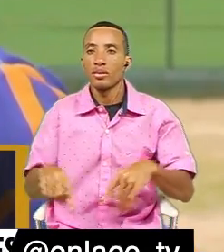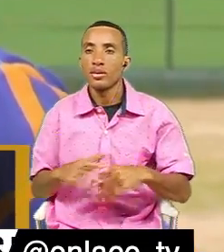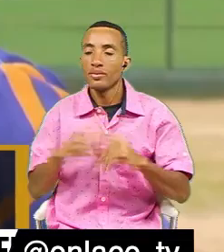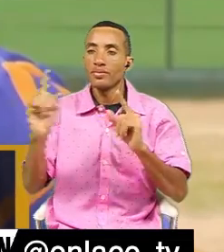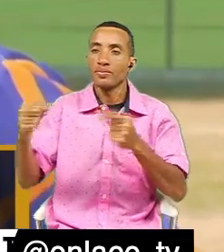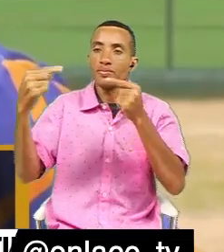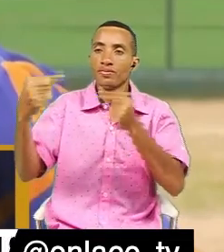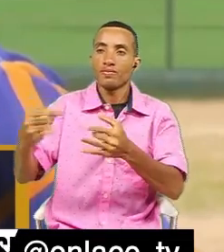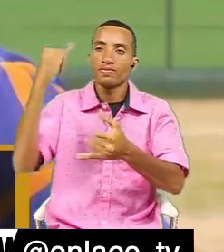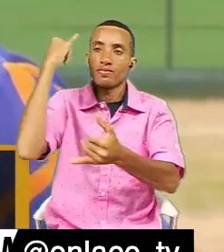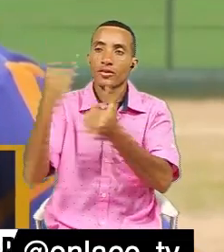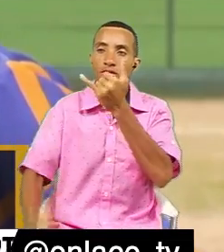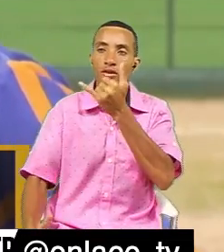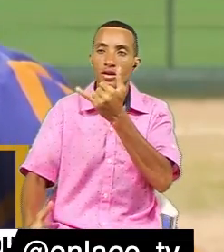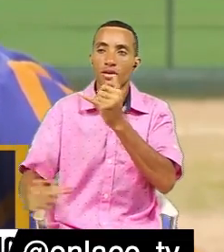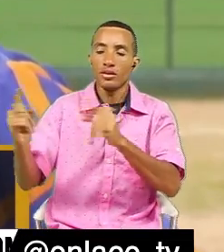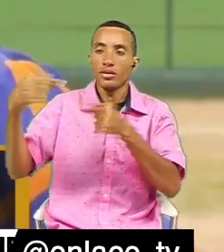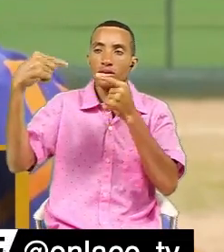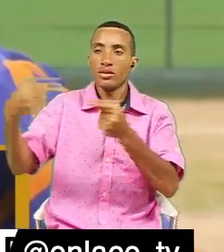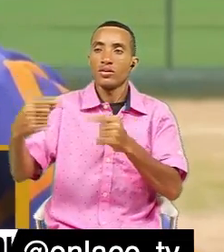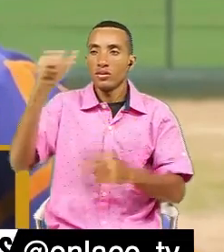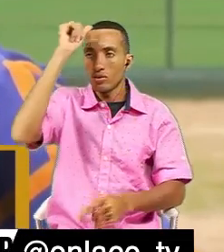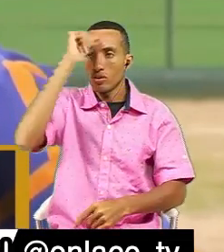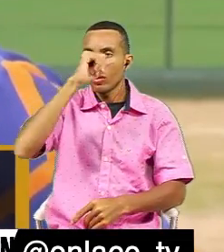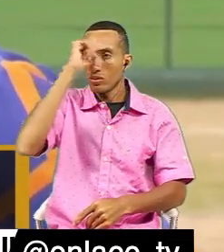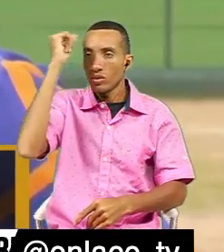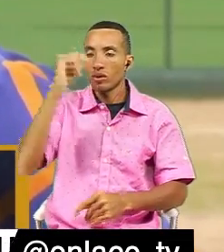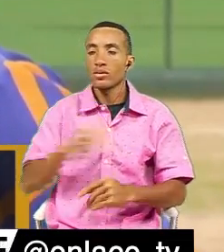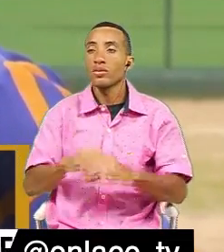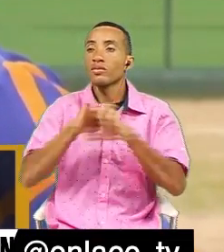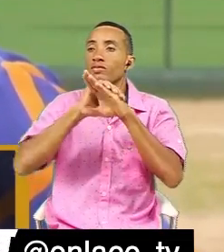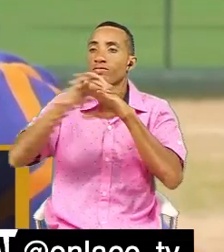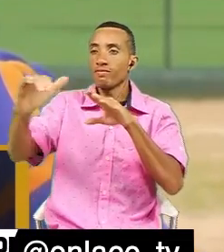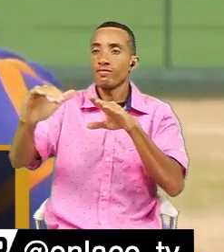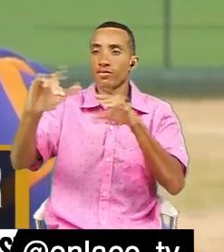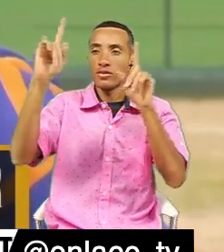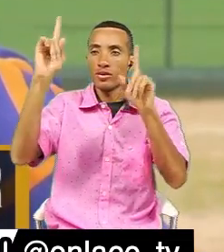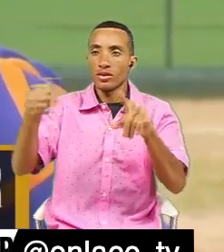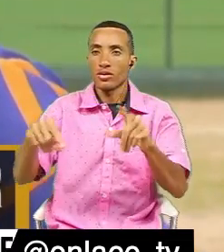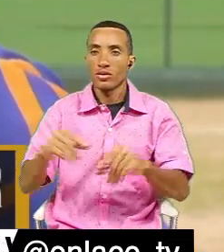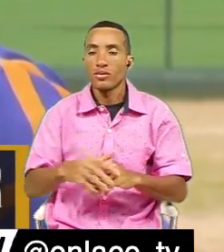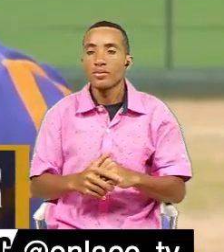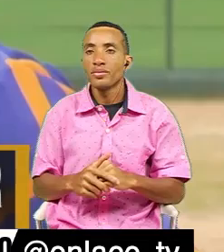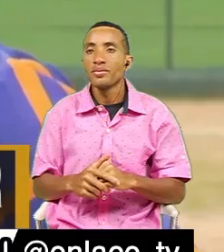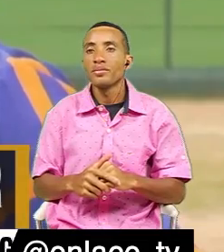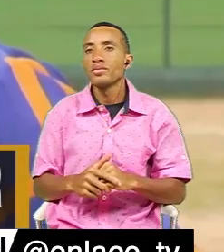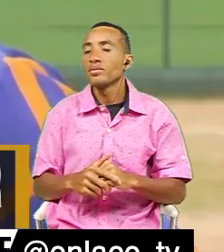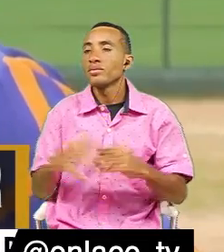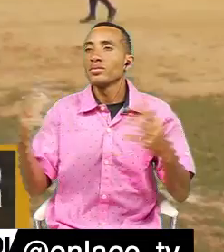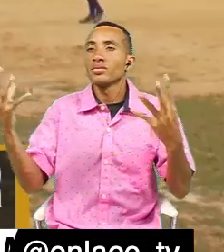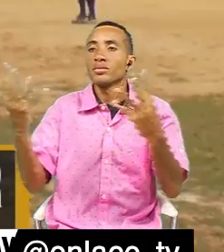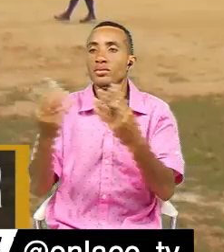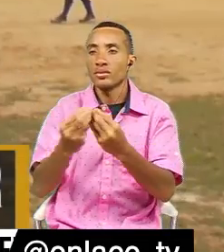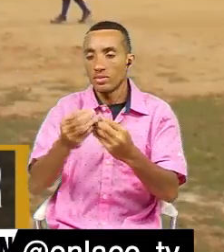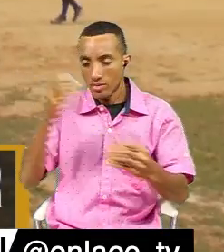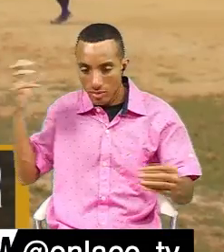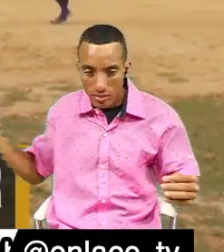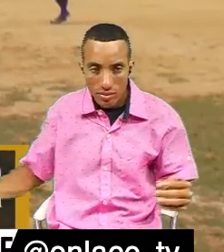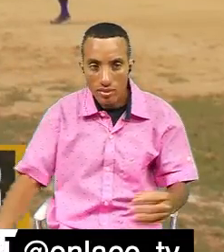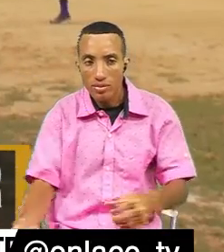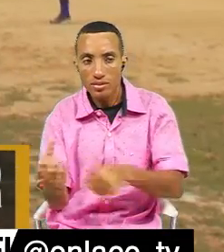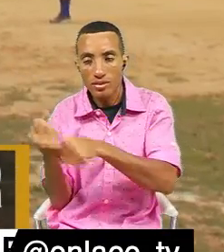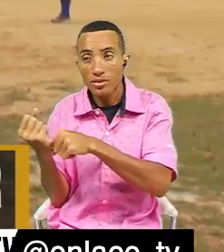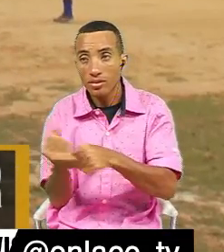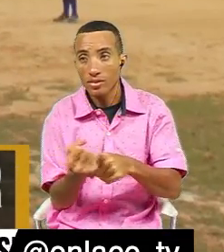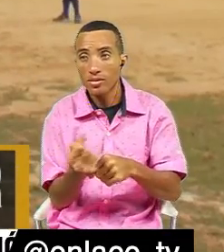día domingo, que también están cordialmente invitados la comunidad de Barranca Bermeja y el gremio de softball de Barranca Bermeja.